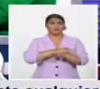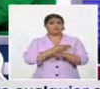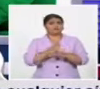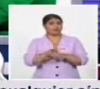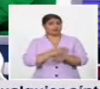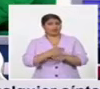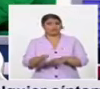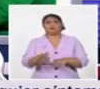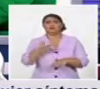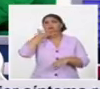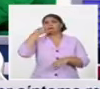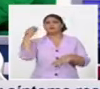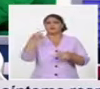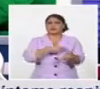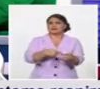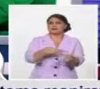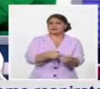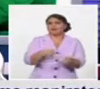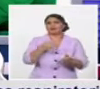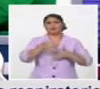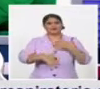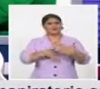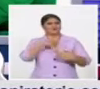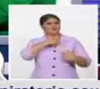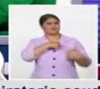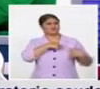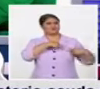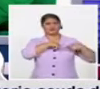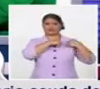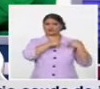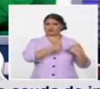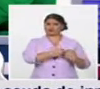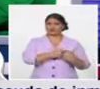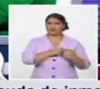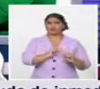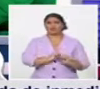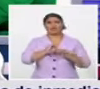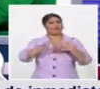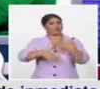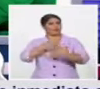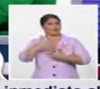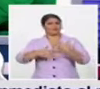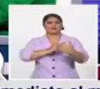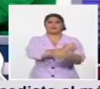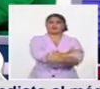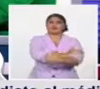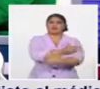diabetes mellitus y una hiperplasia prostática. Inicialmente esta persona